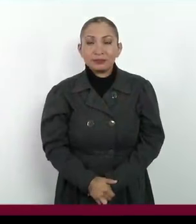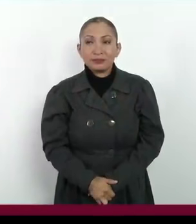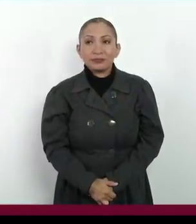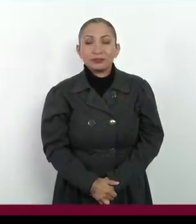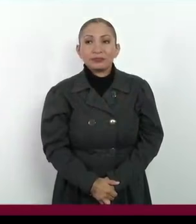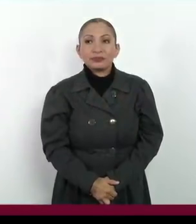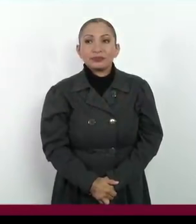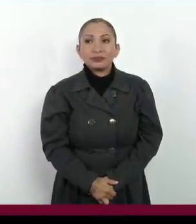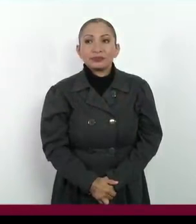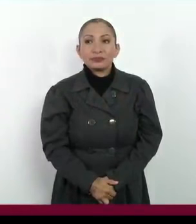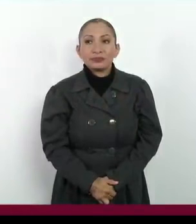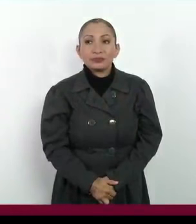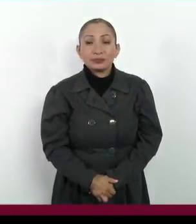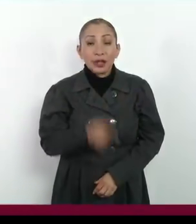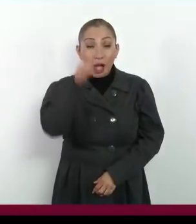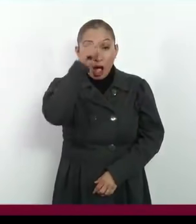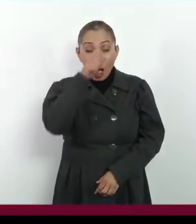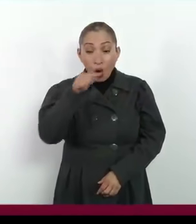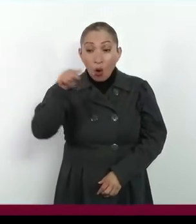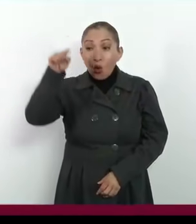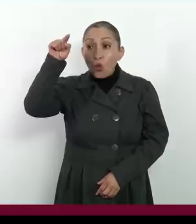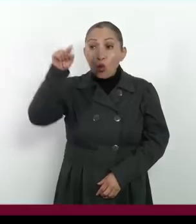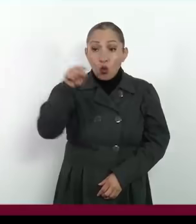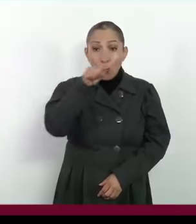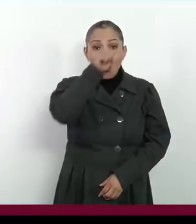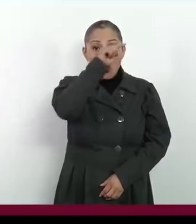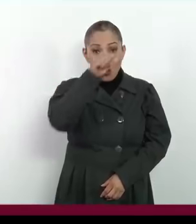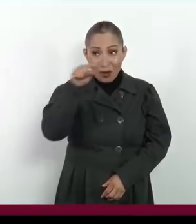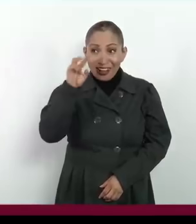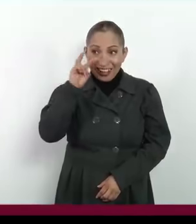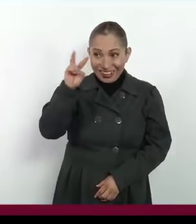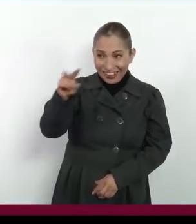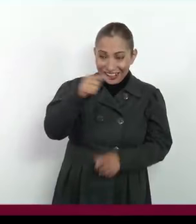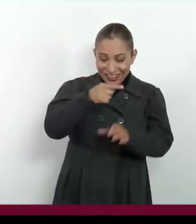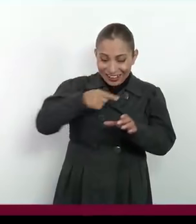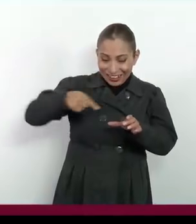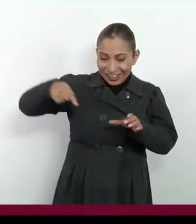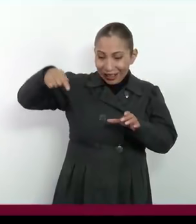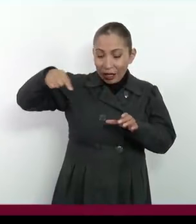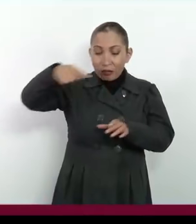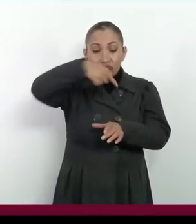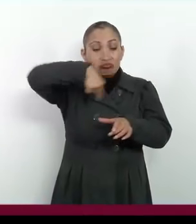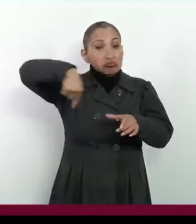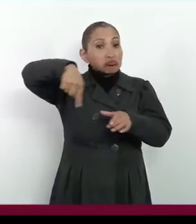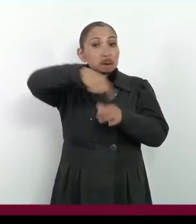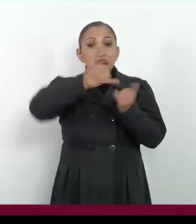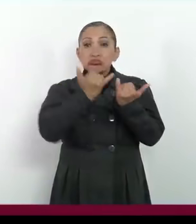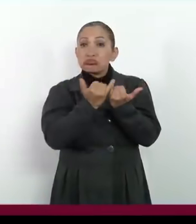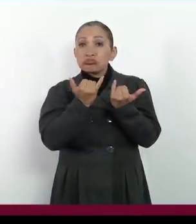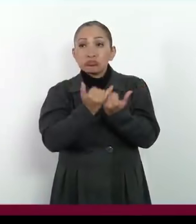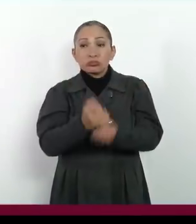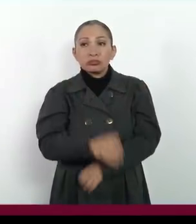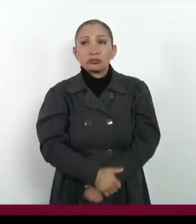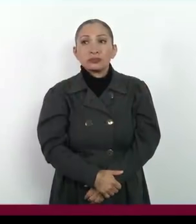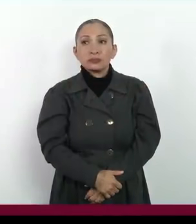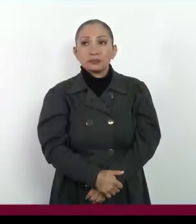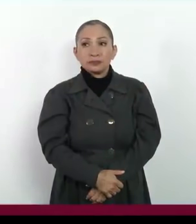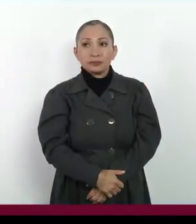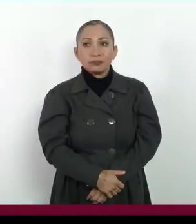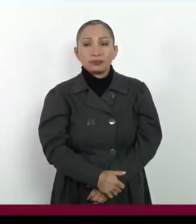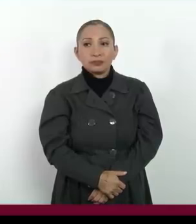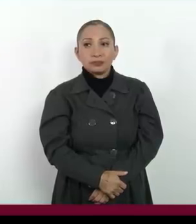plano. Y la curva en donde intersectó al cono, simplemente es un círculo. Es un